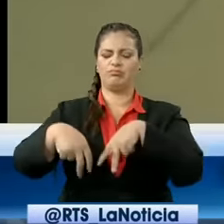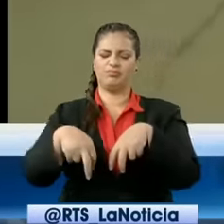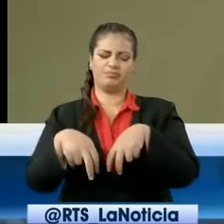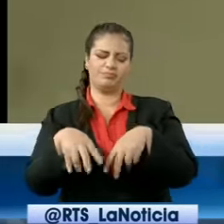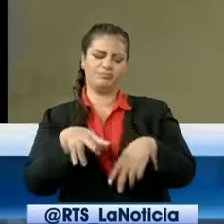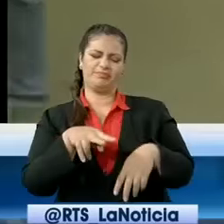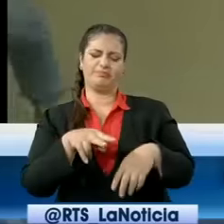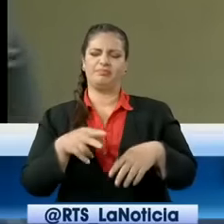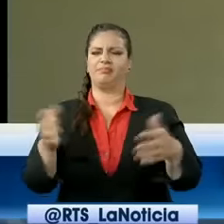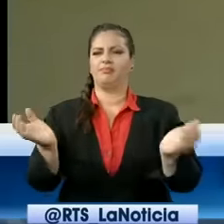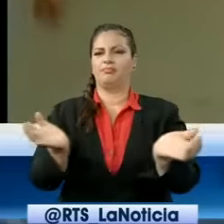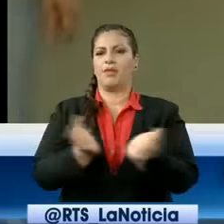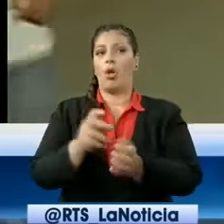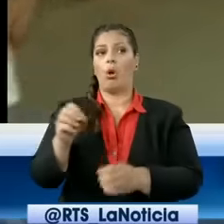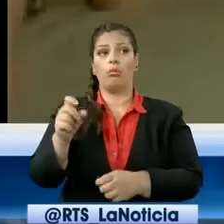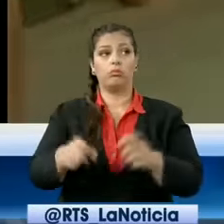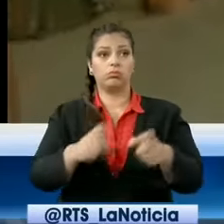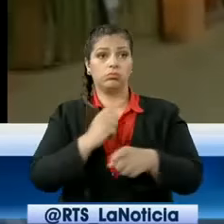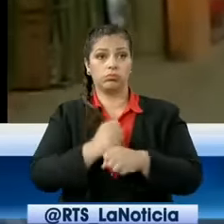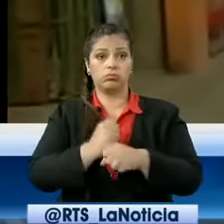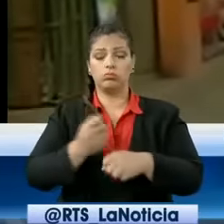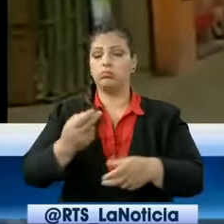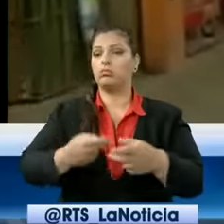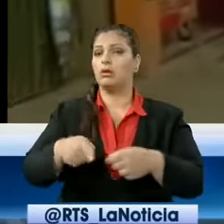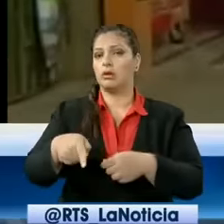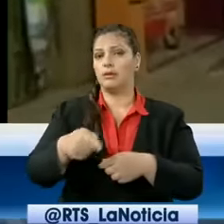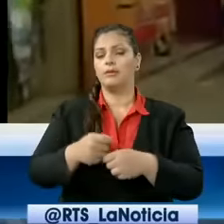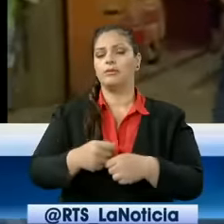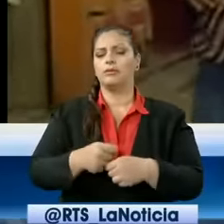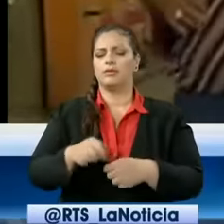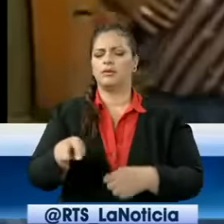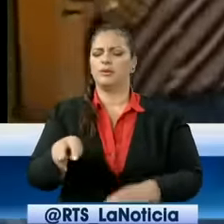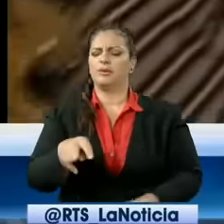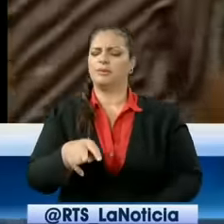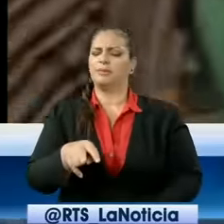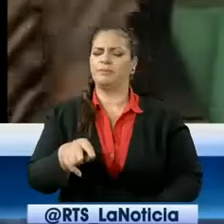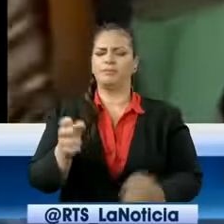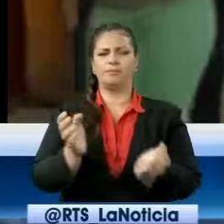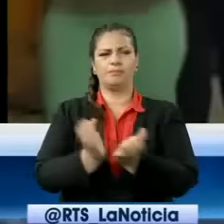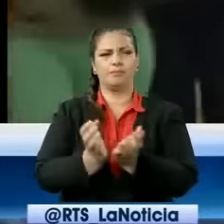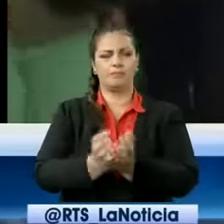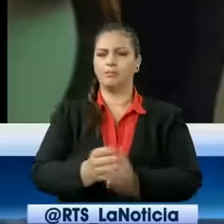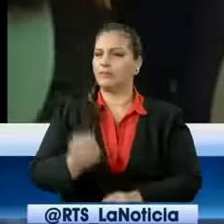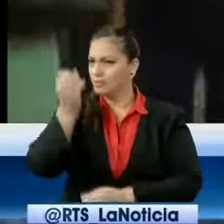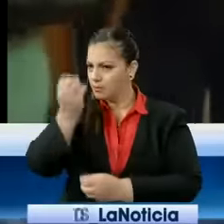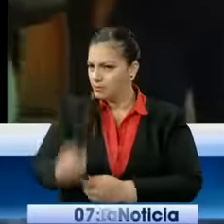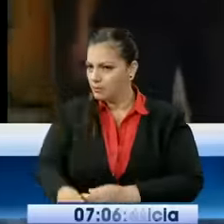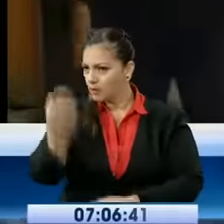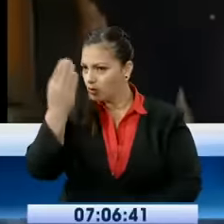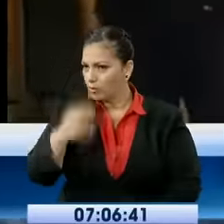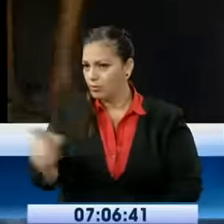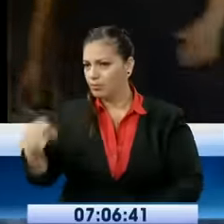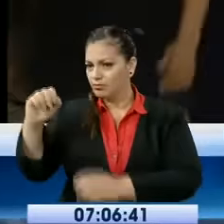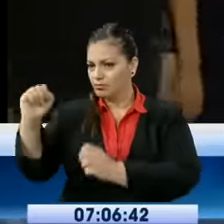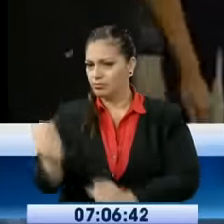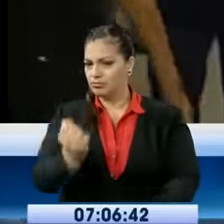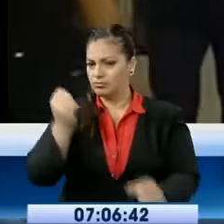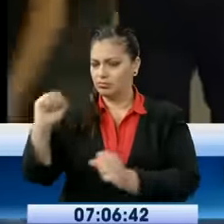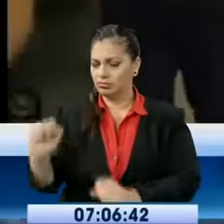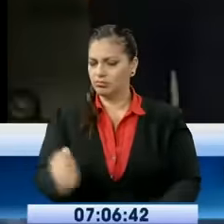que trabajan en este sitio. Amigo, buenos días, limpiando aquí el portal de su negocio. Ahí está. Amigo. Ya,